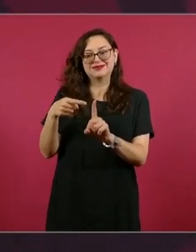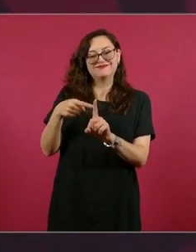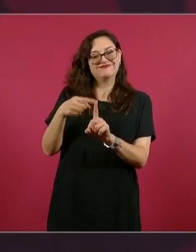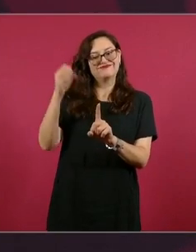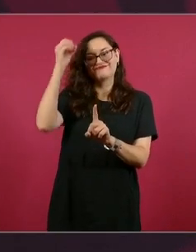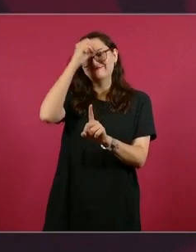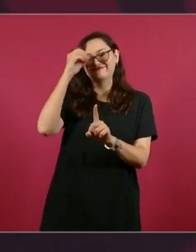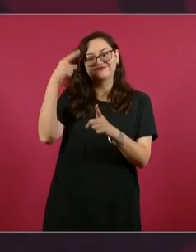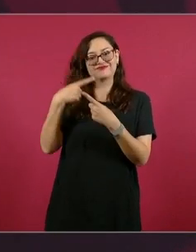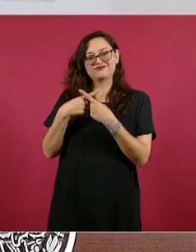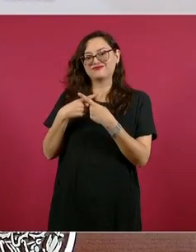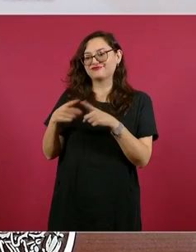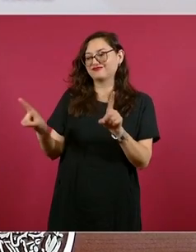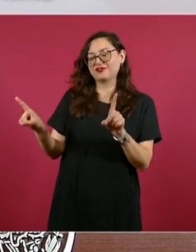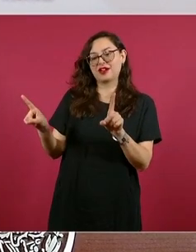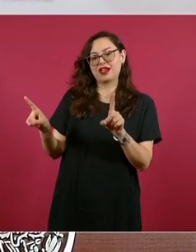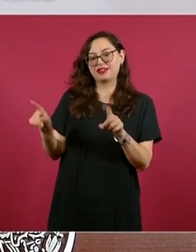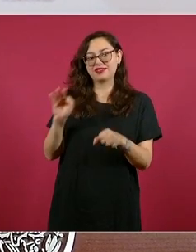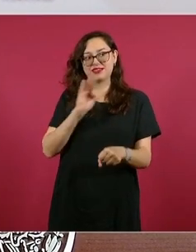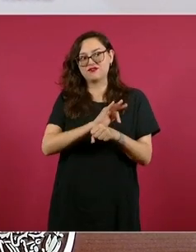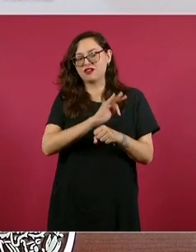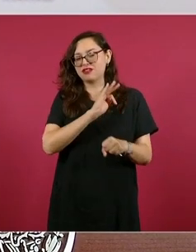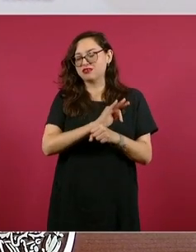defendiéndonos y peleándose